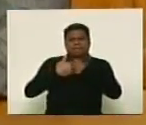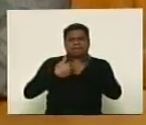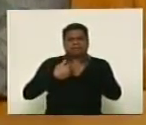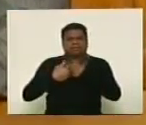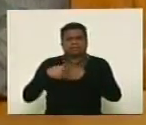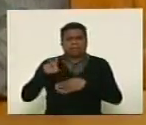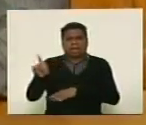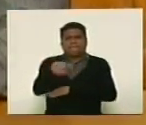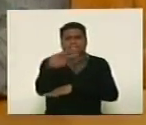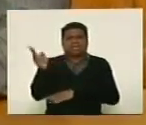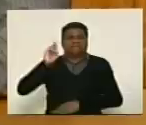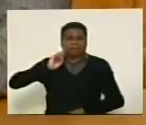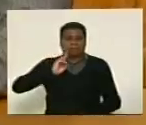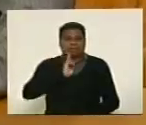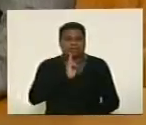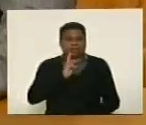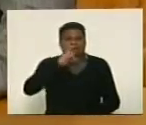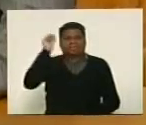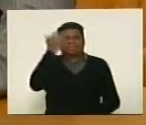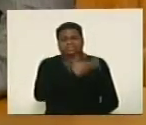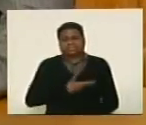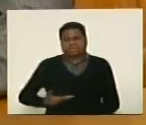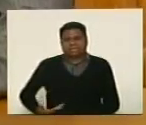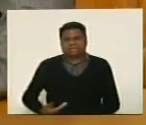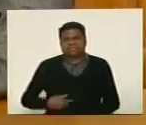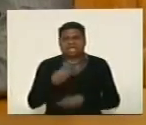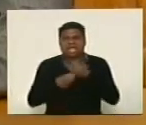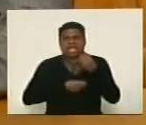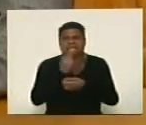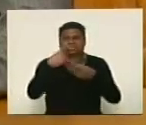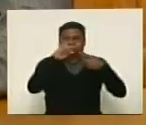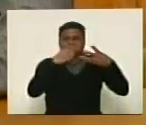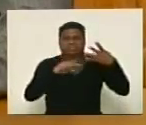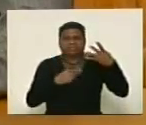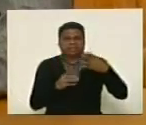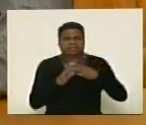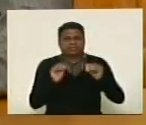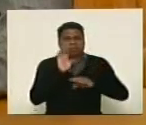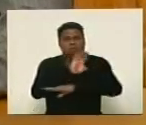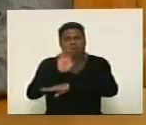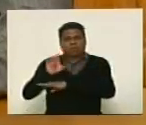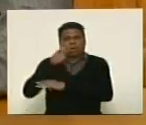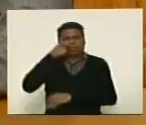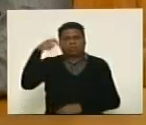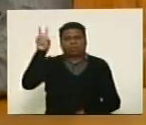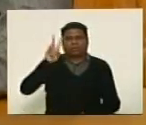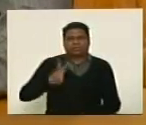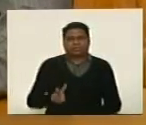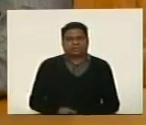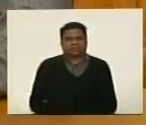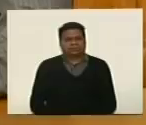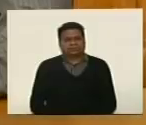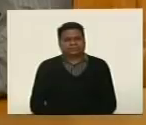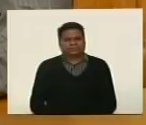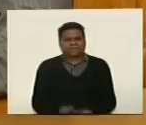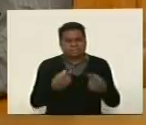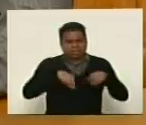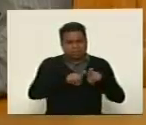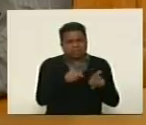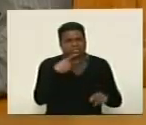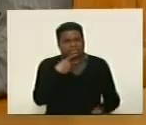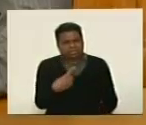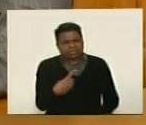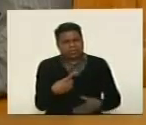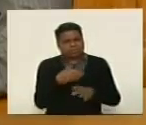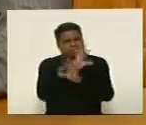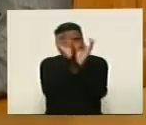de la República, Nicolás Maduro Moros, ha activado diversos mecanismos de protección al pueblo venezolano, así como dispositivos para